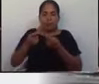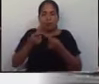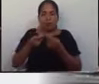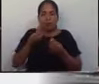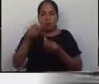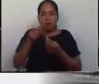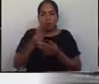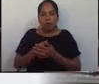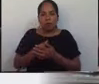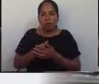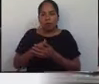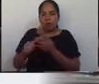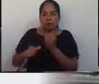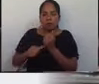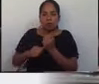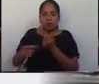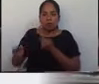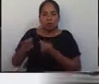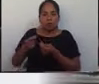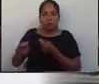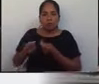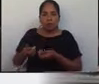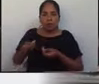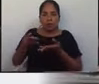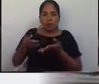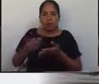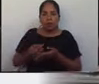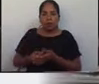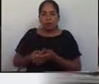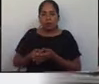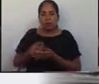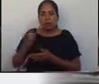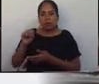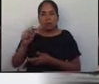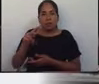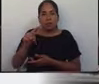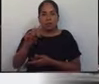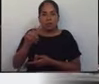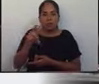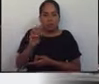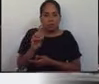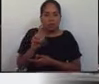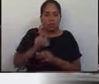de la Subgerencia de Adjudicación y Saneamiento Legal de la Tierra.